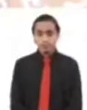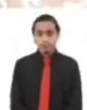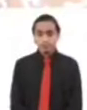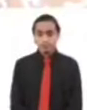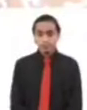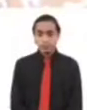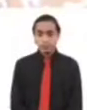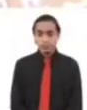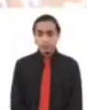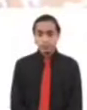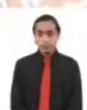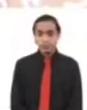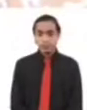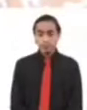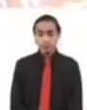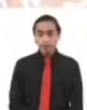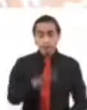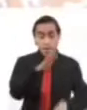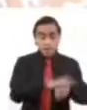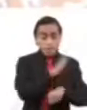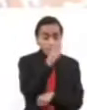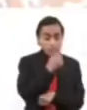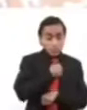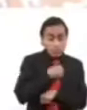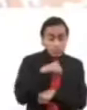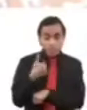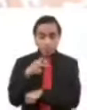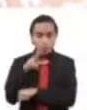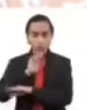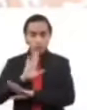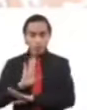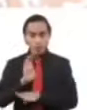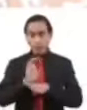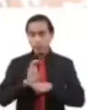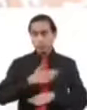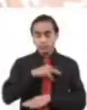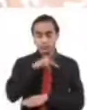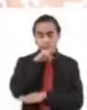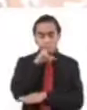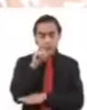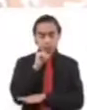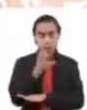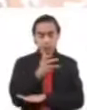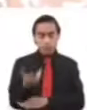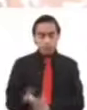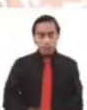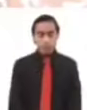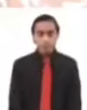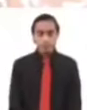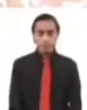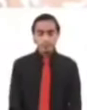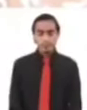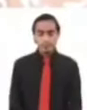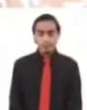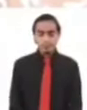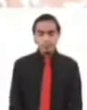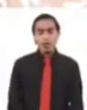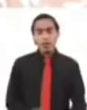hay más muestras de uno que de otro lado Entonces no no me preocupa la verdad y más bien